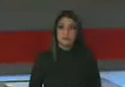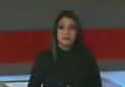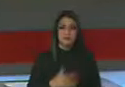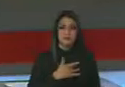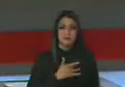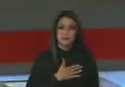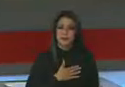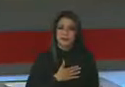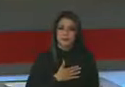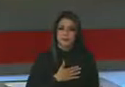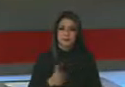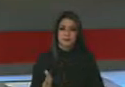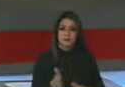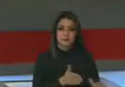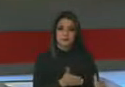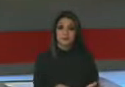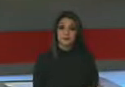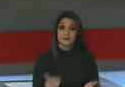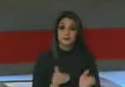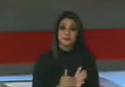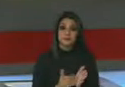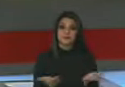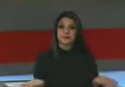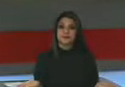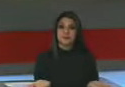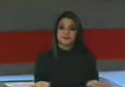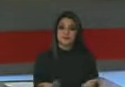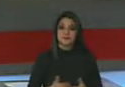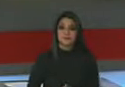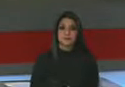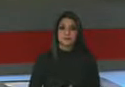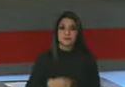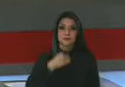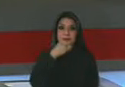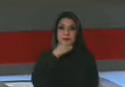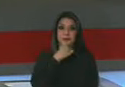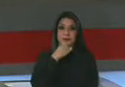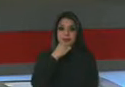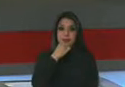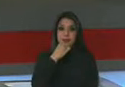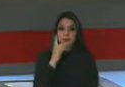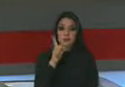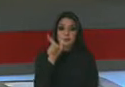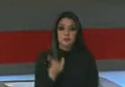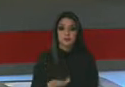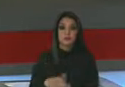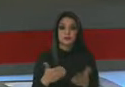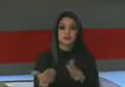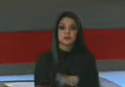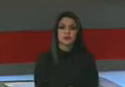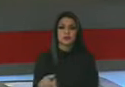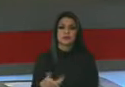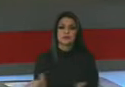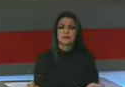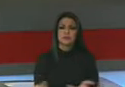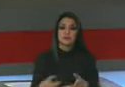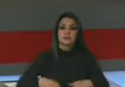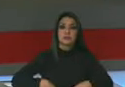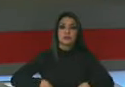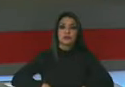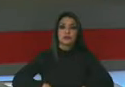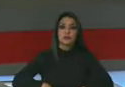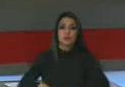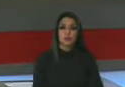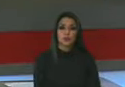Lamentable los accidentes, uno más. Allá en un accidente de tránsito, allá en Manta, dejó una persona fallecida. La víctima se movilizaba en una